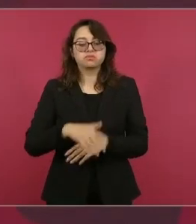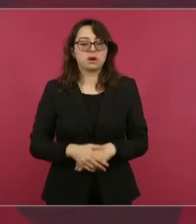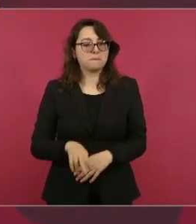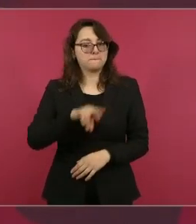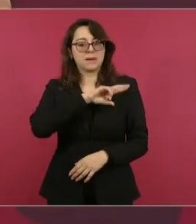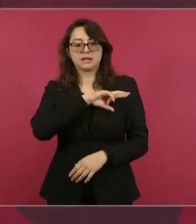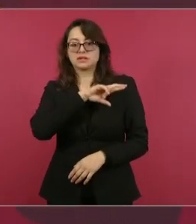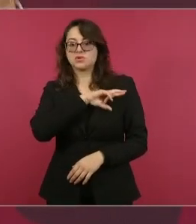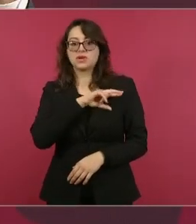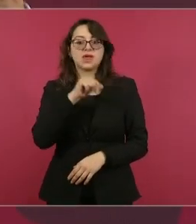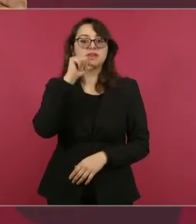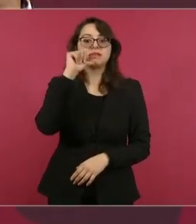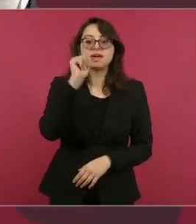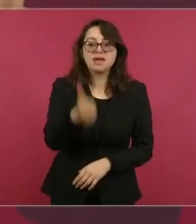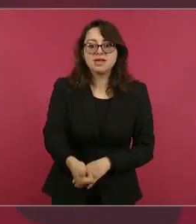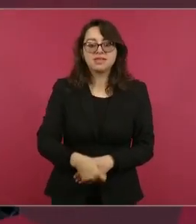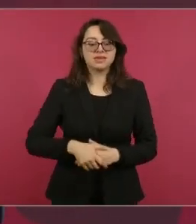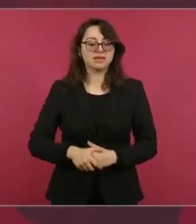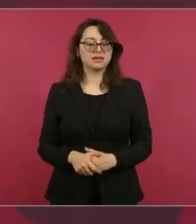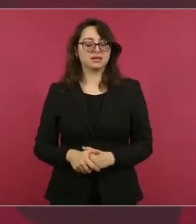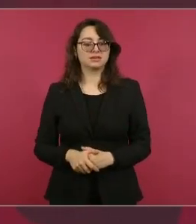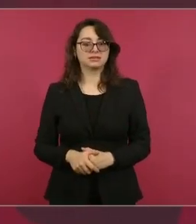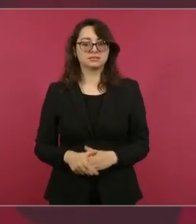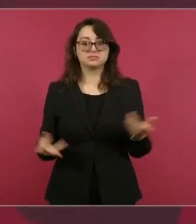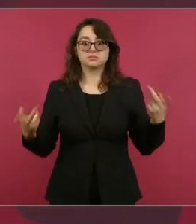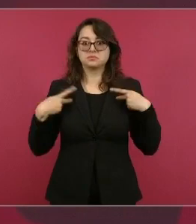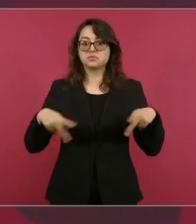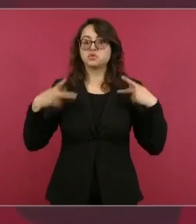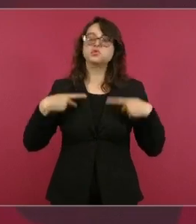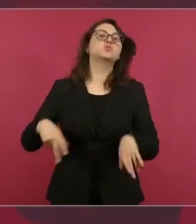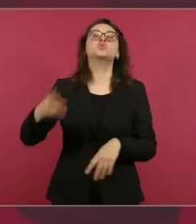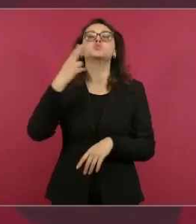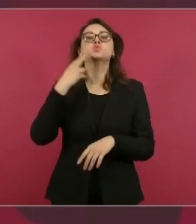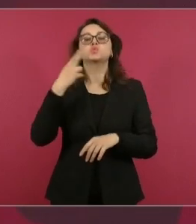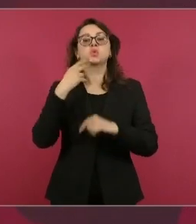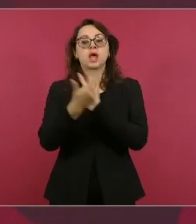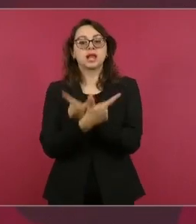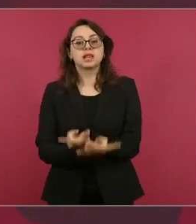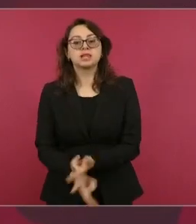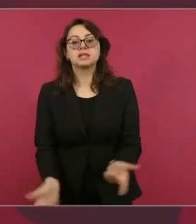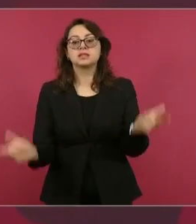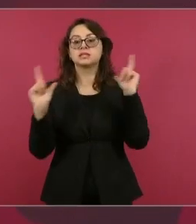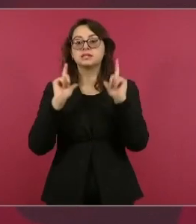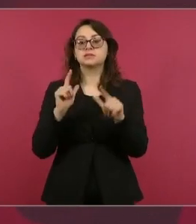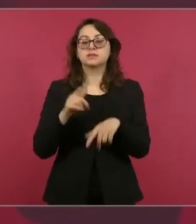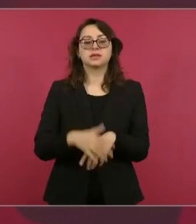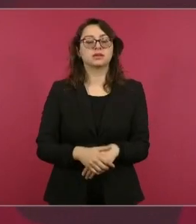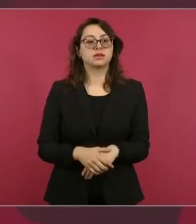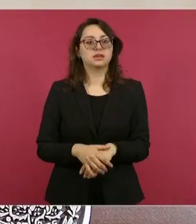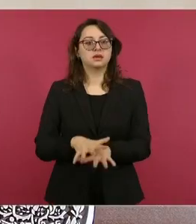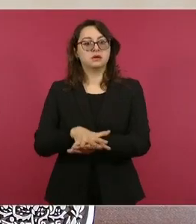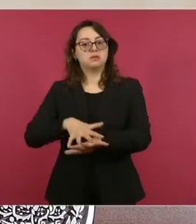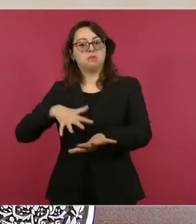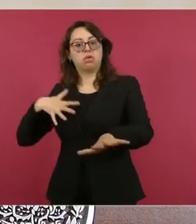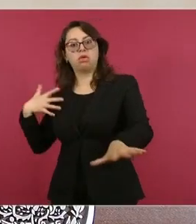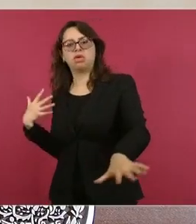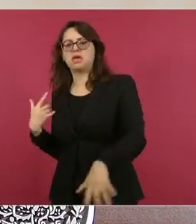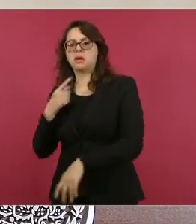es para que la gente pueda llegar a su